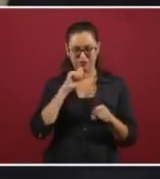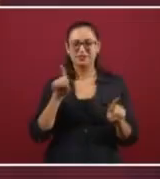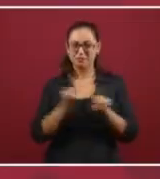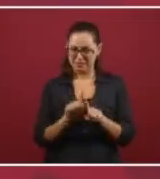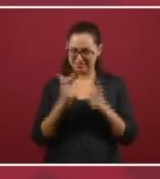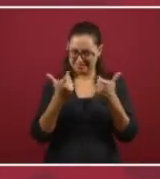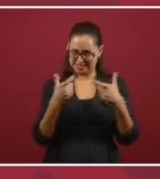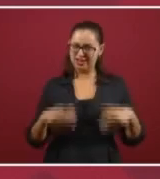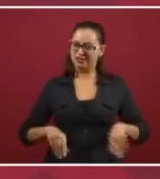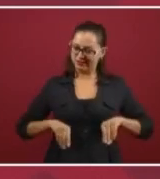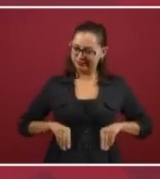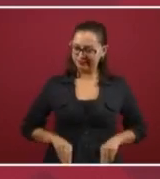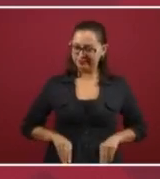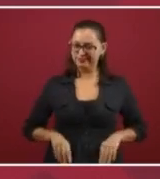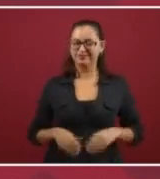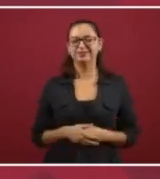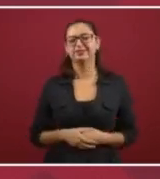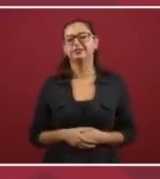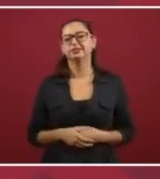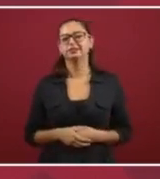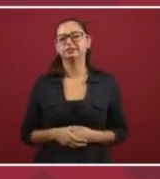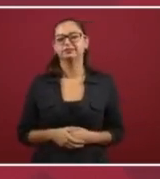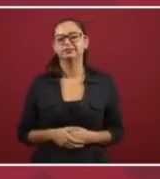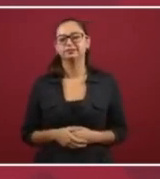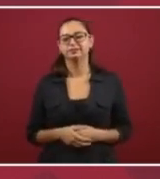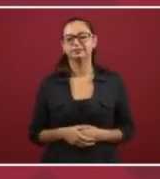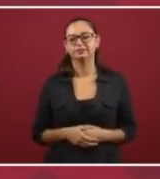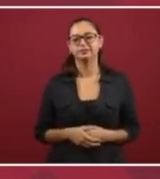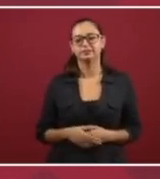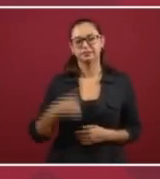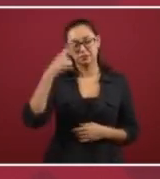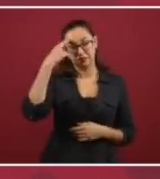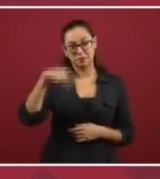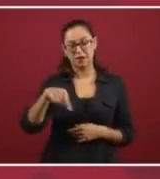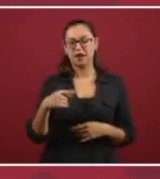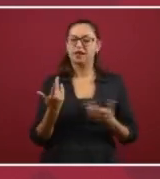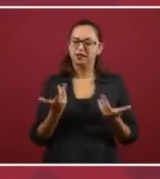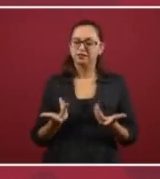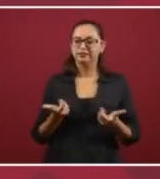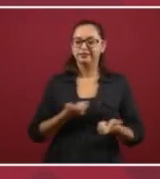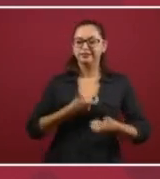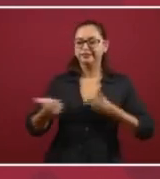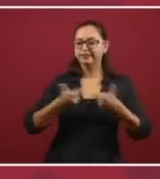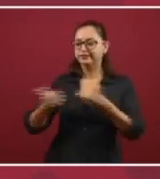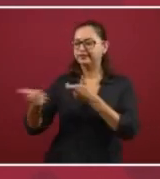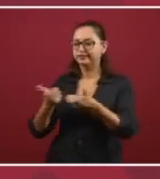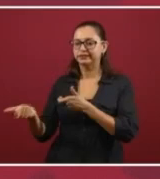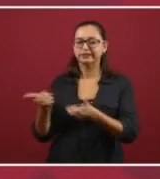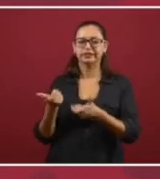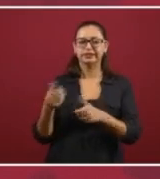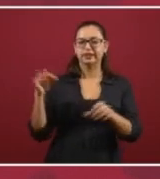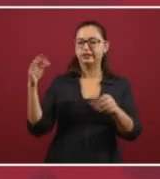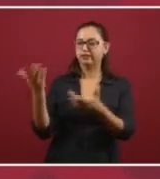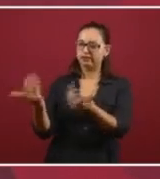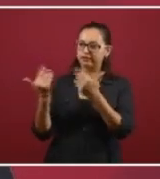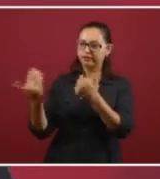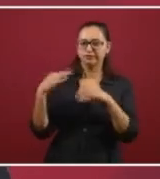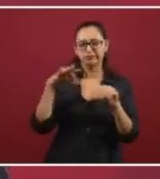del gobierno para comprar votos a favor de los partidos,